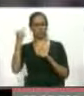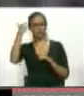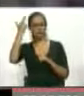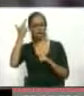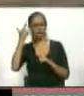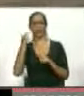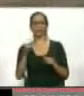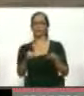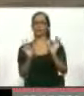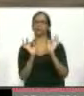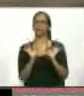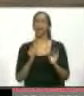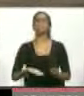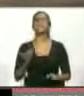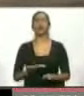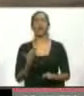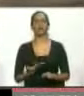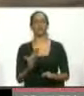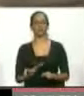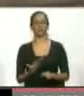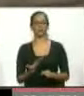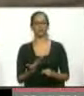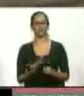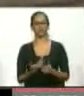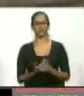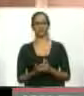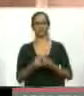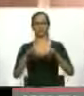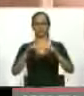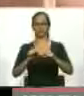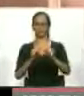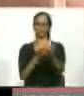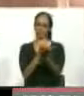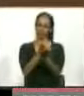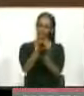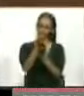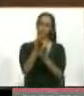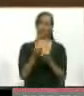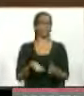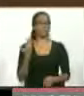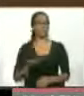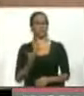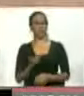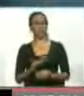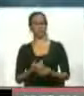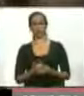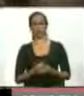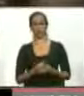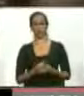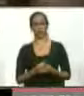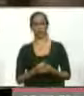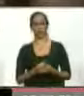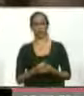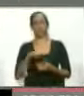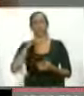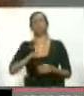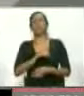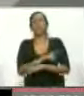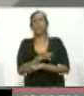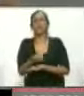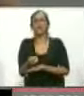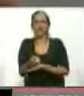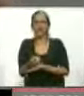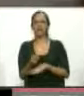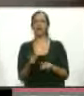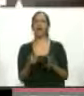es vital para asegurar la hegemonía perenne vital y estamos obligados a